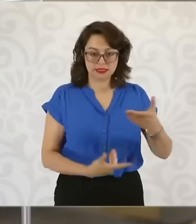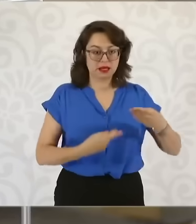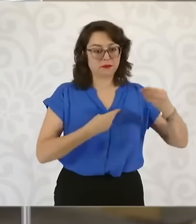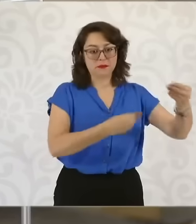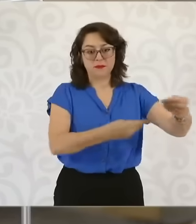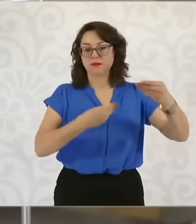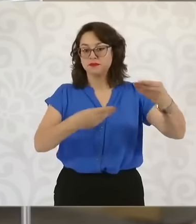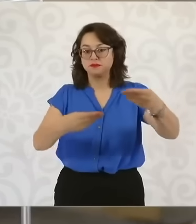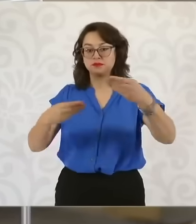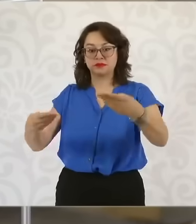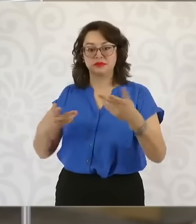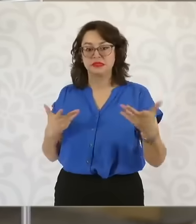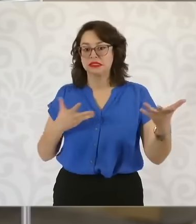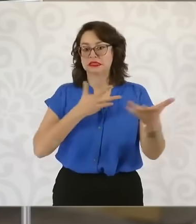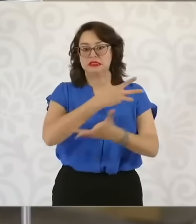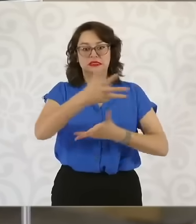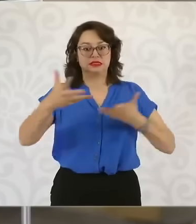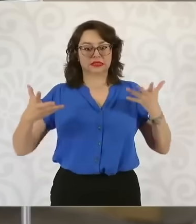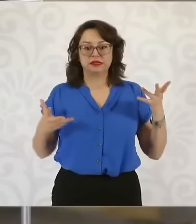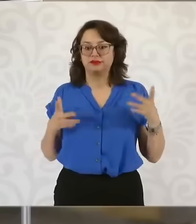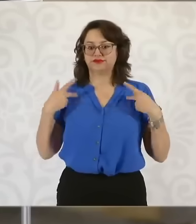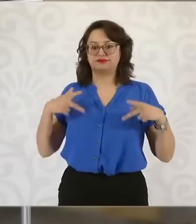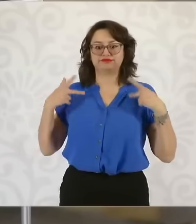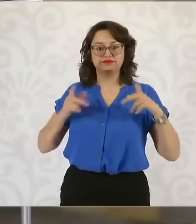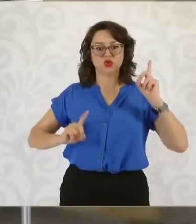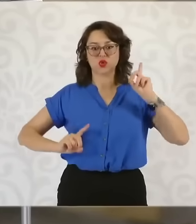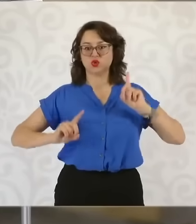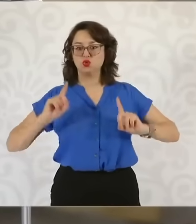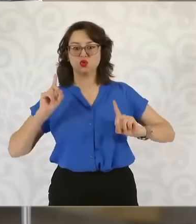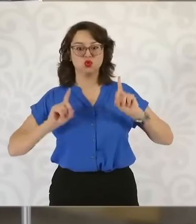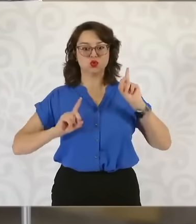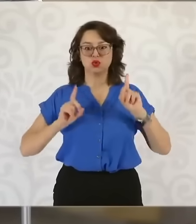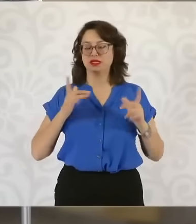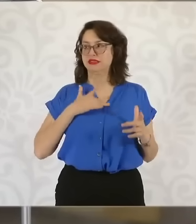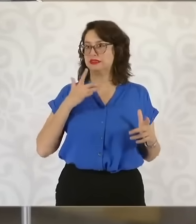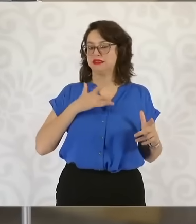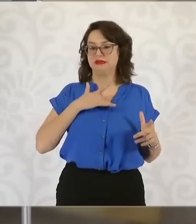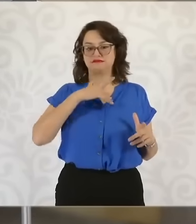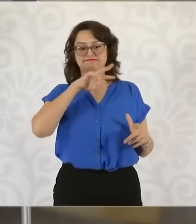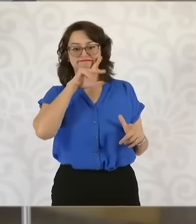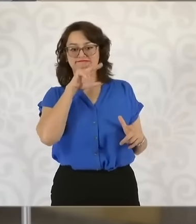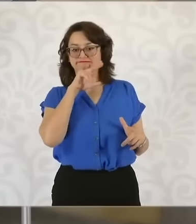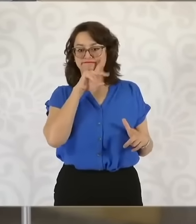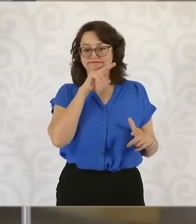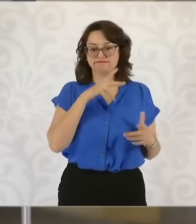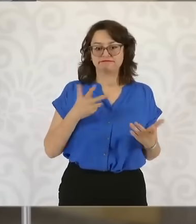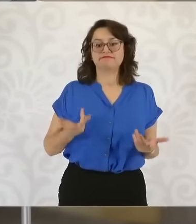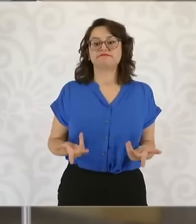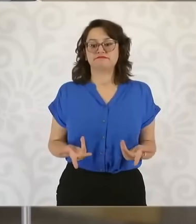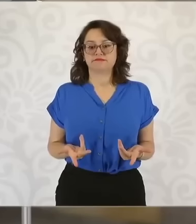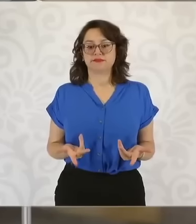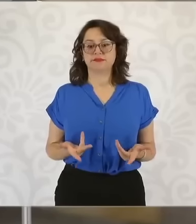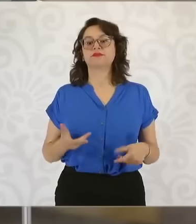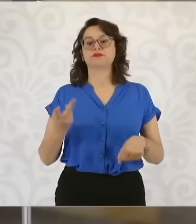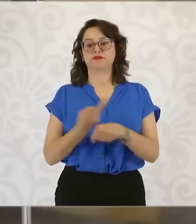Esto obviamente pues ha desatado muchas dudas entre los ciudadanos, lo hemos leído en redes sociales y